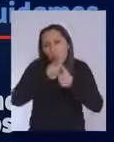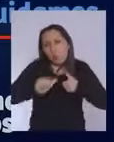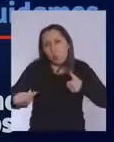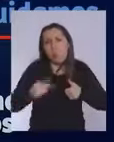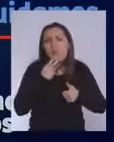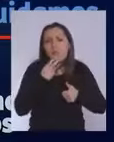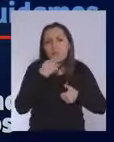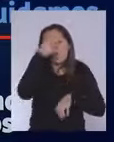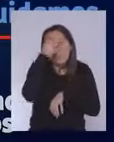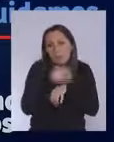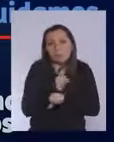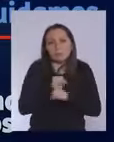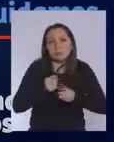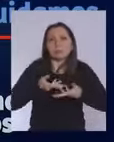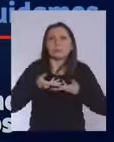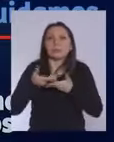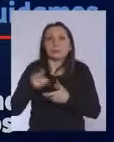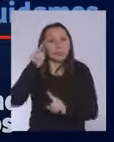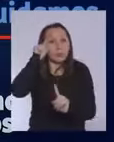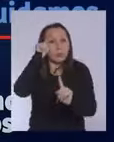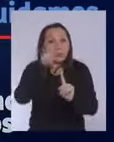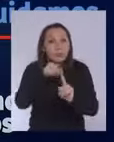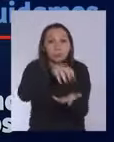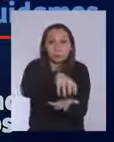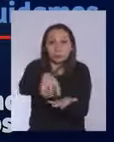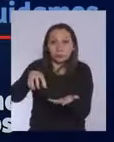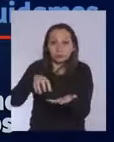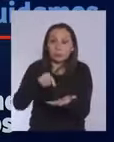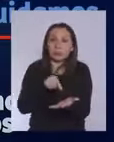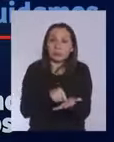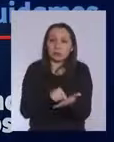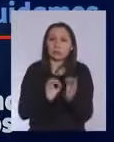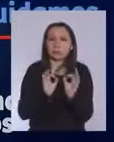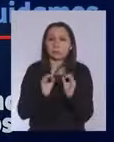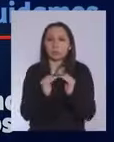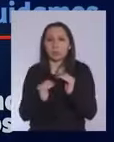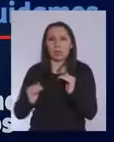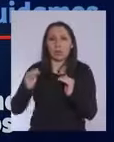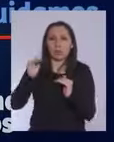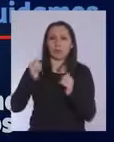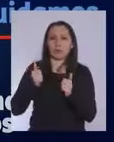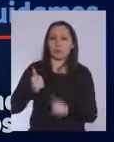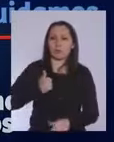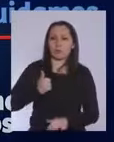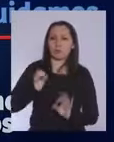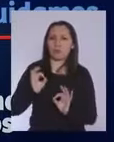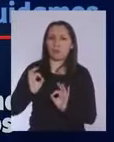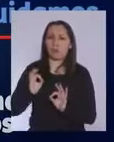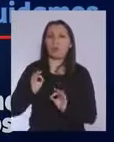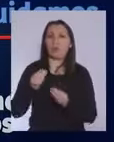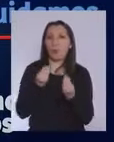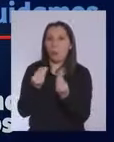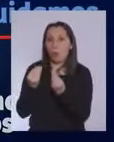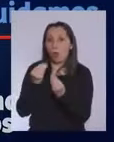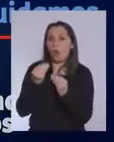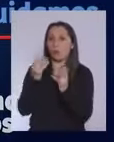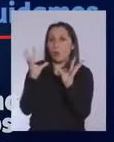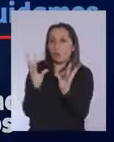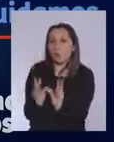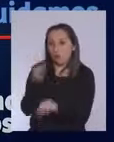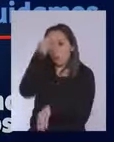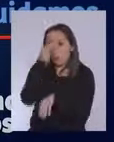han podido ir a visitar entonces el objetivo es que comunas que están con un estándar muy alto de comportamiento favorable de la